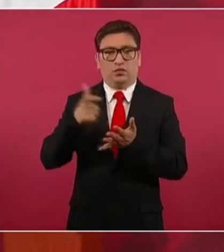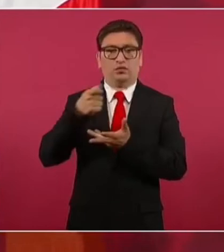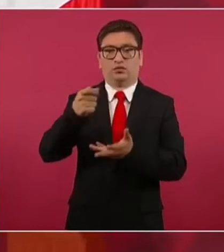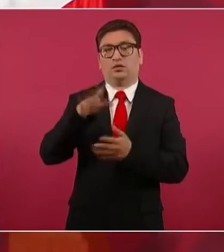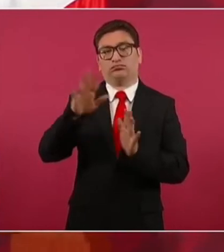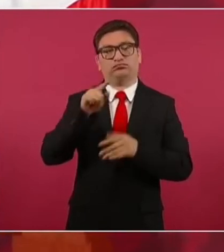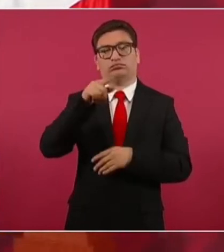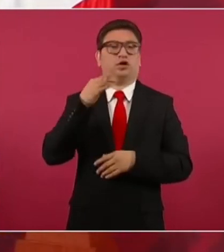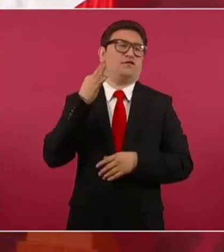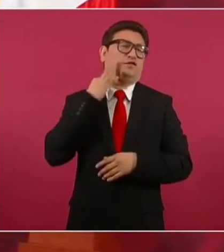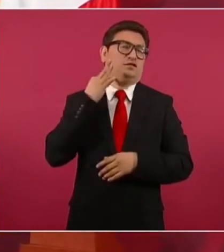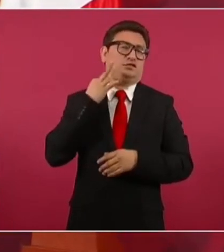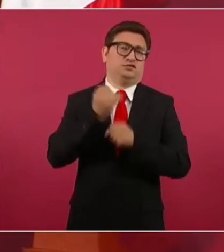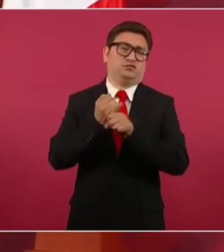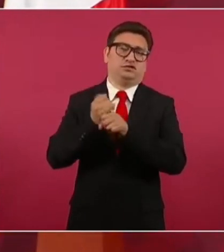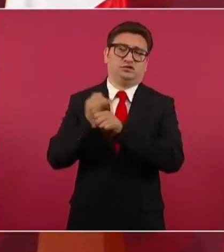la Fiscalía